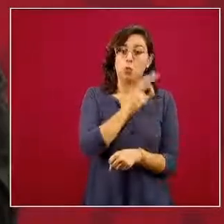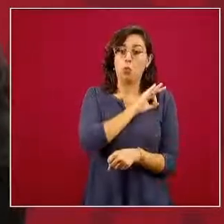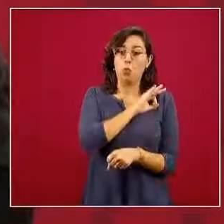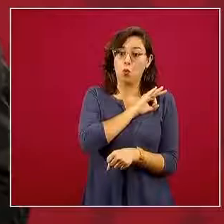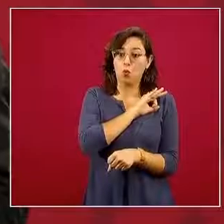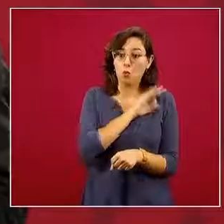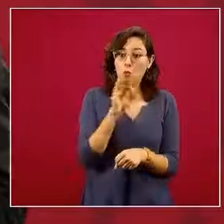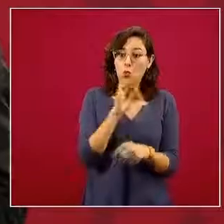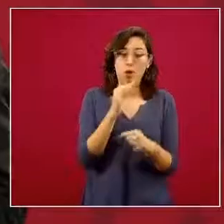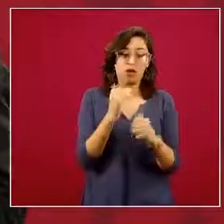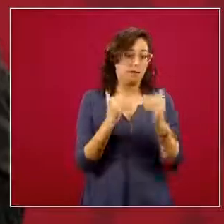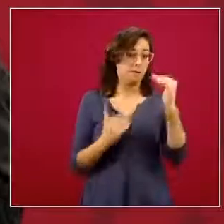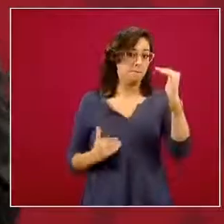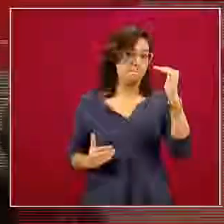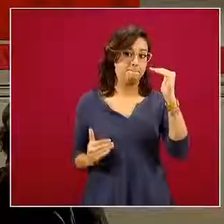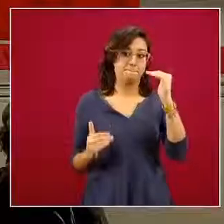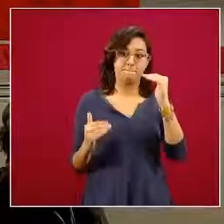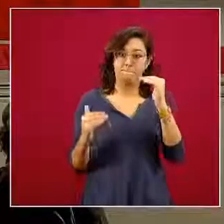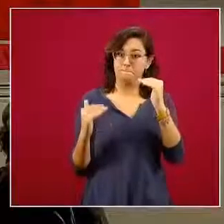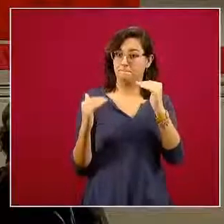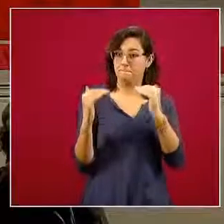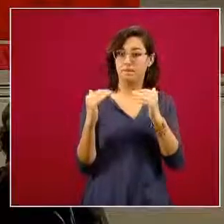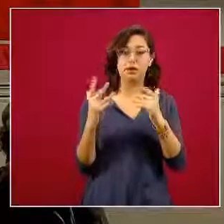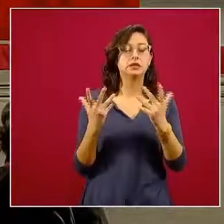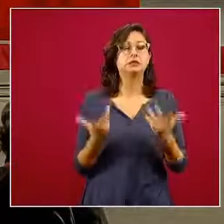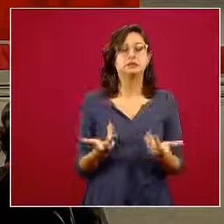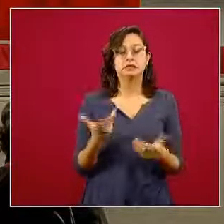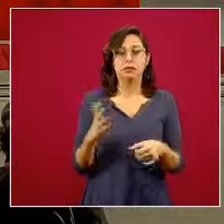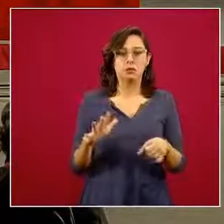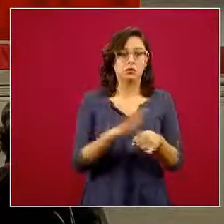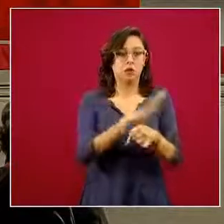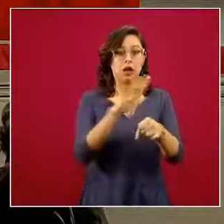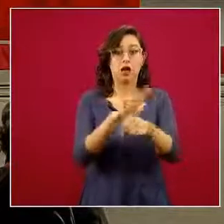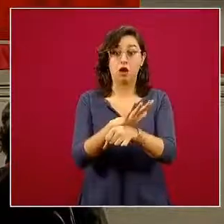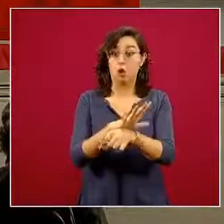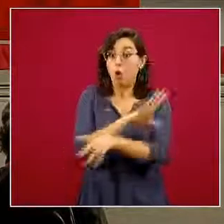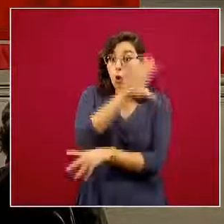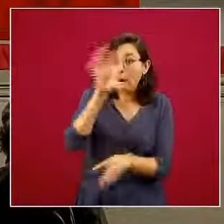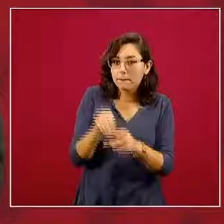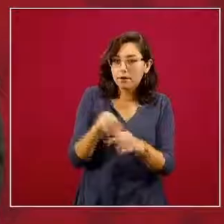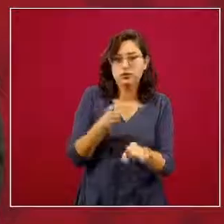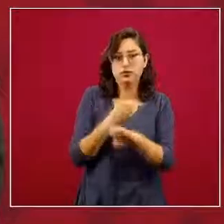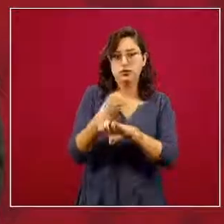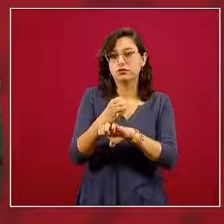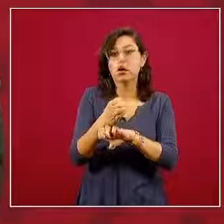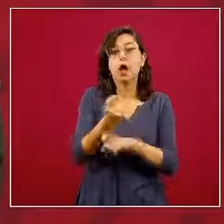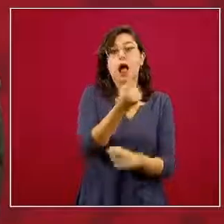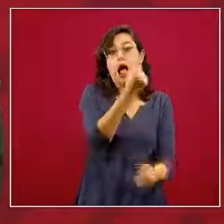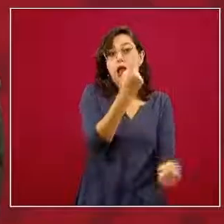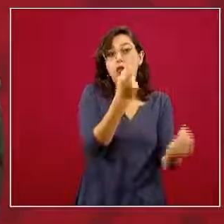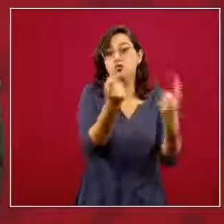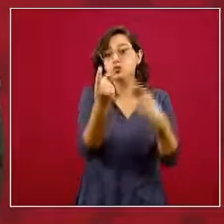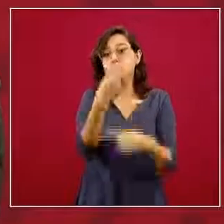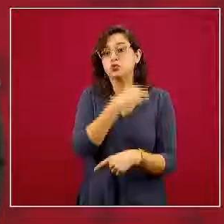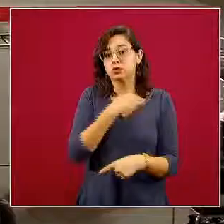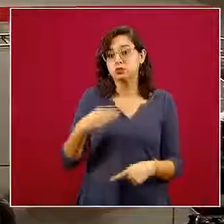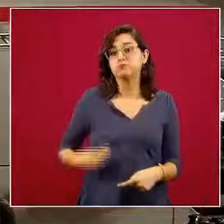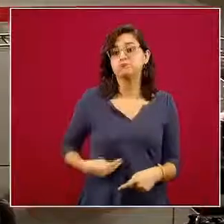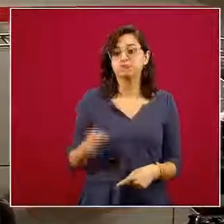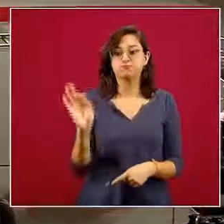nivel muy alto de saturación, se está refiriendo precisamente a algunas localidades del estado que efectivamente sí pueden